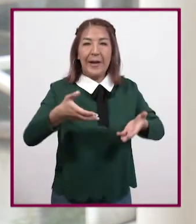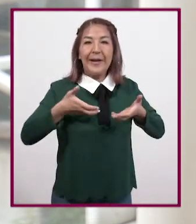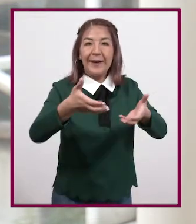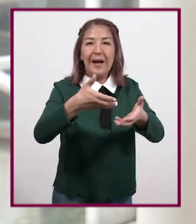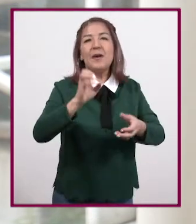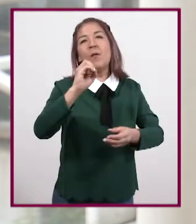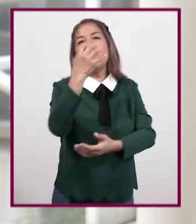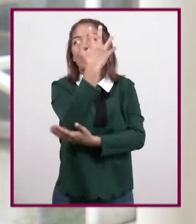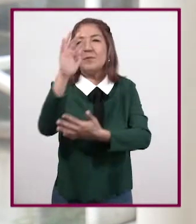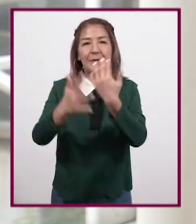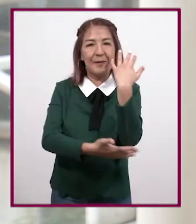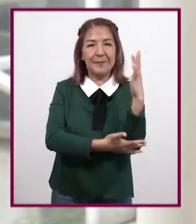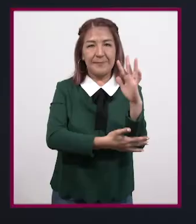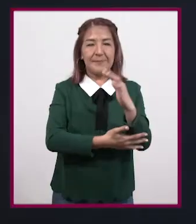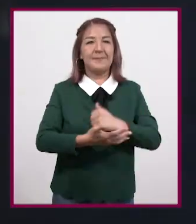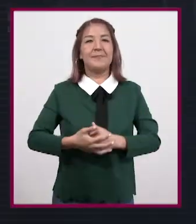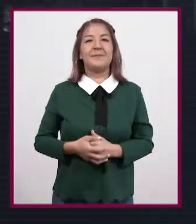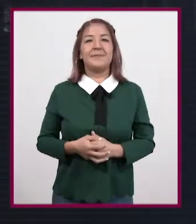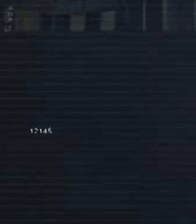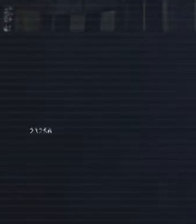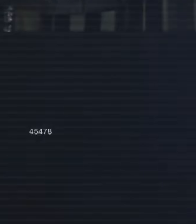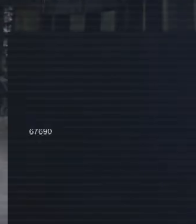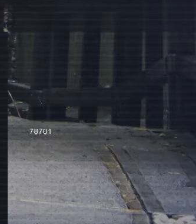sonido de un sitio en específico.